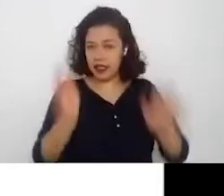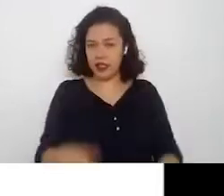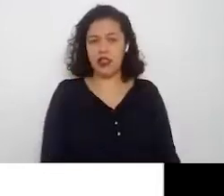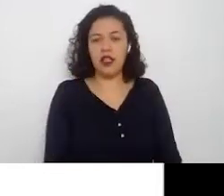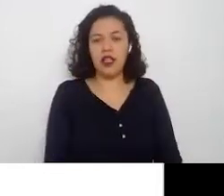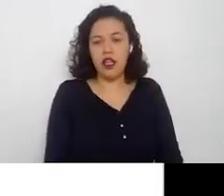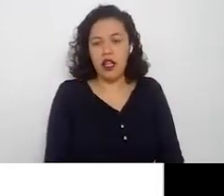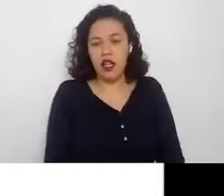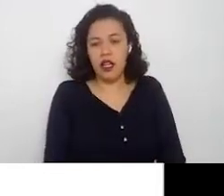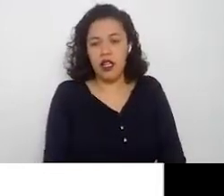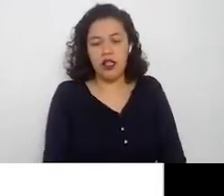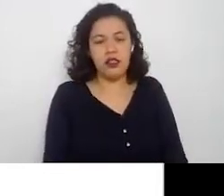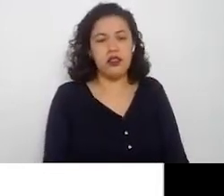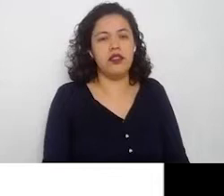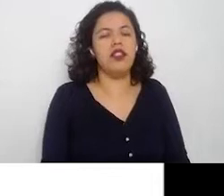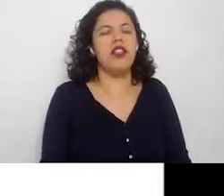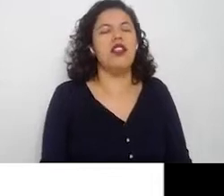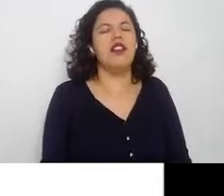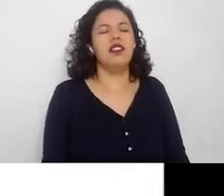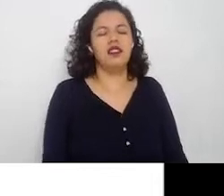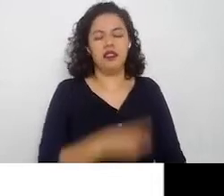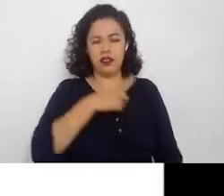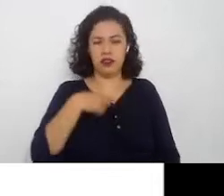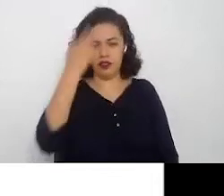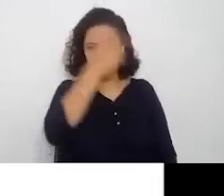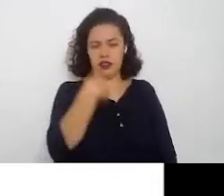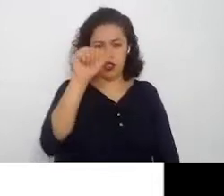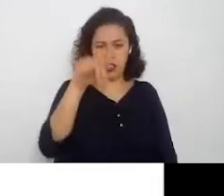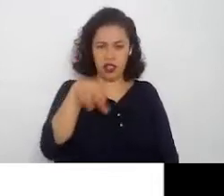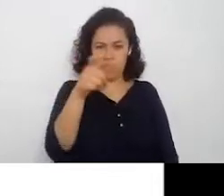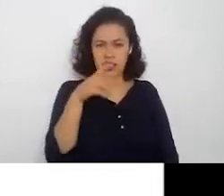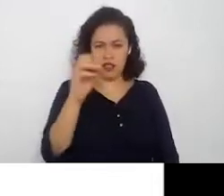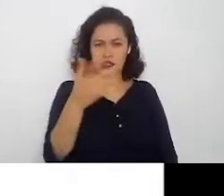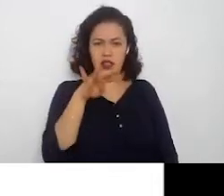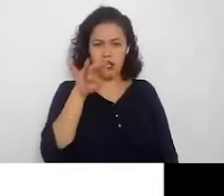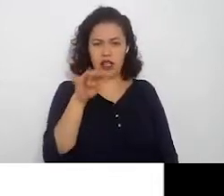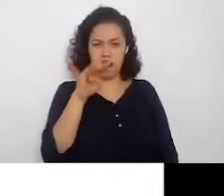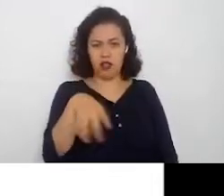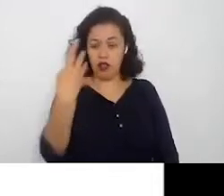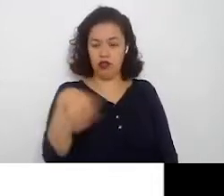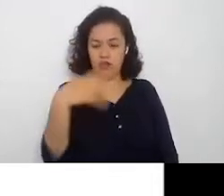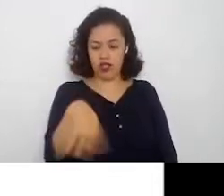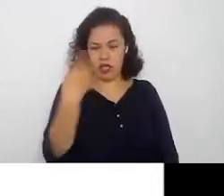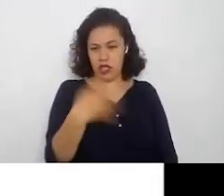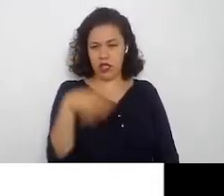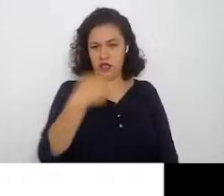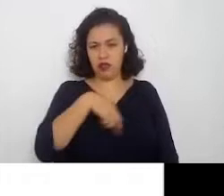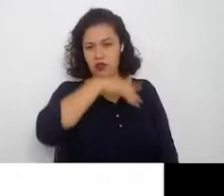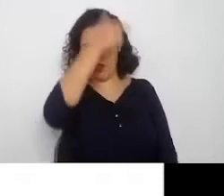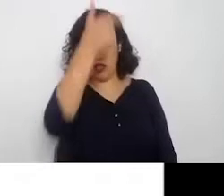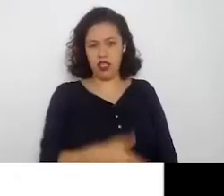con frecuencia el anexo 14. ¿Qué es el anexo 14? Es donde identificamos todo el listado de